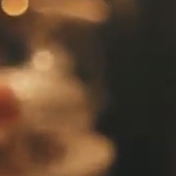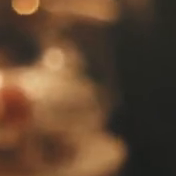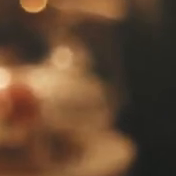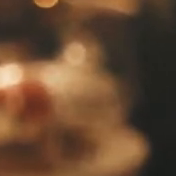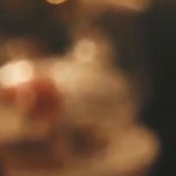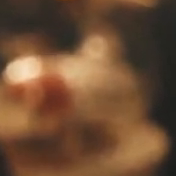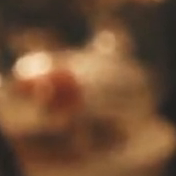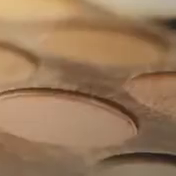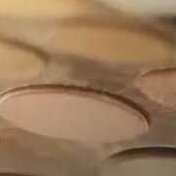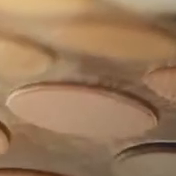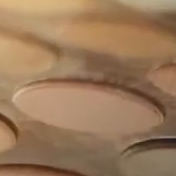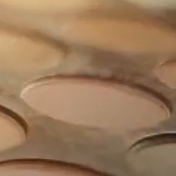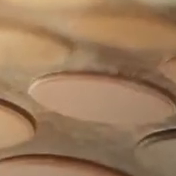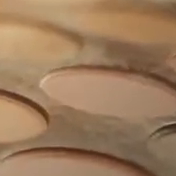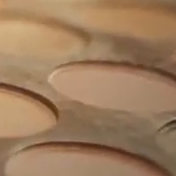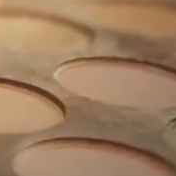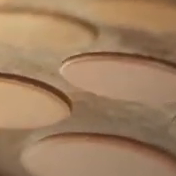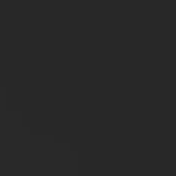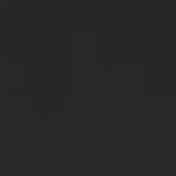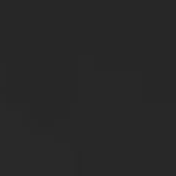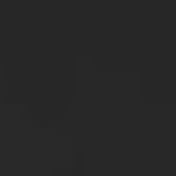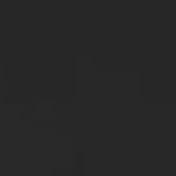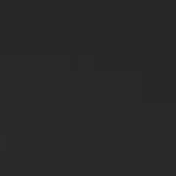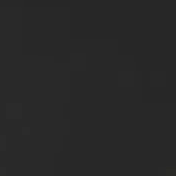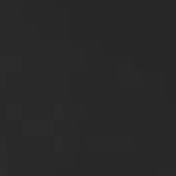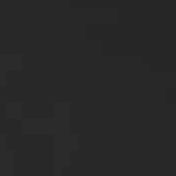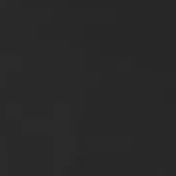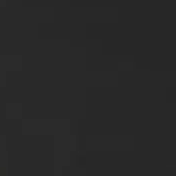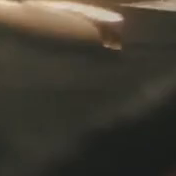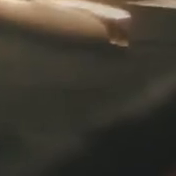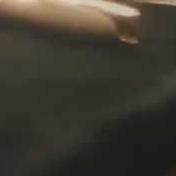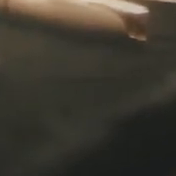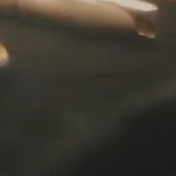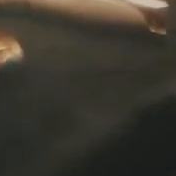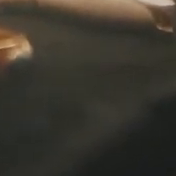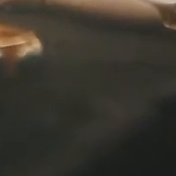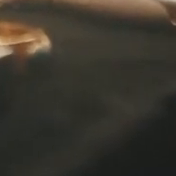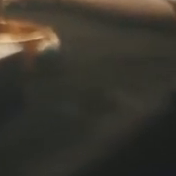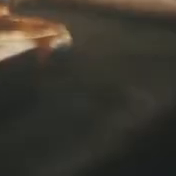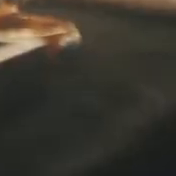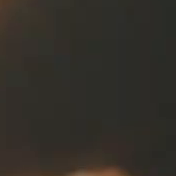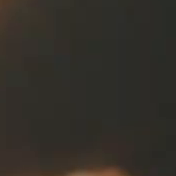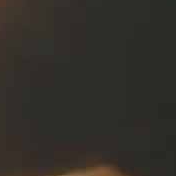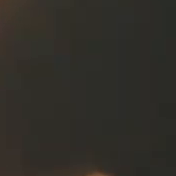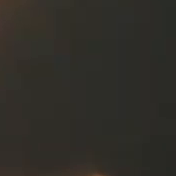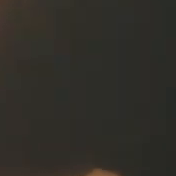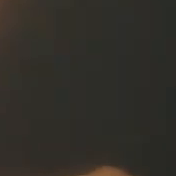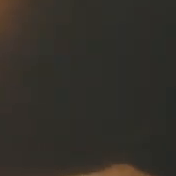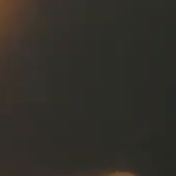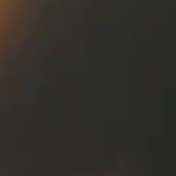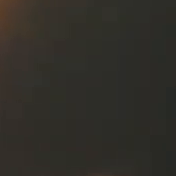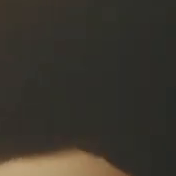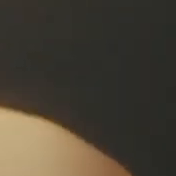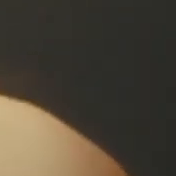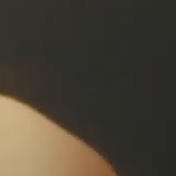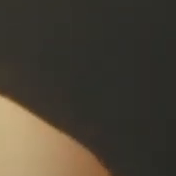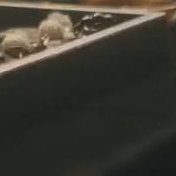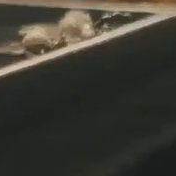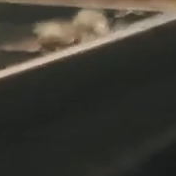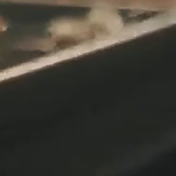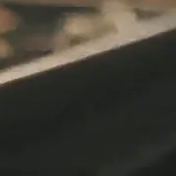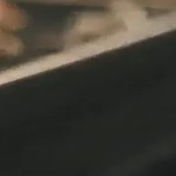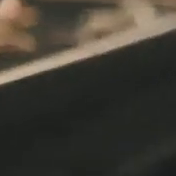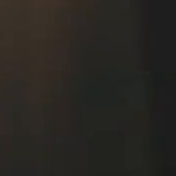Quizás porque mi niñez sigue jugando en tu playa. Es tiempo de volver a estar juntos. Cecilia en todos los